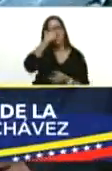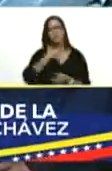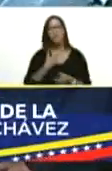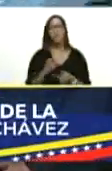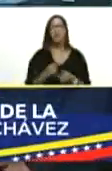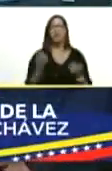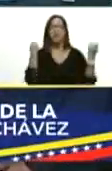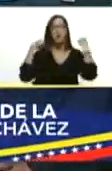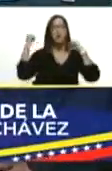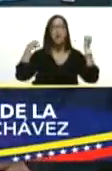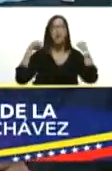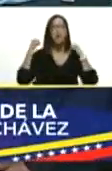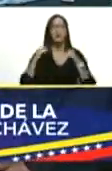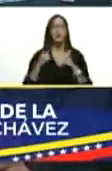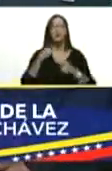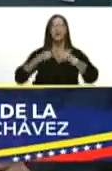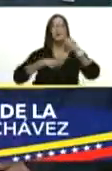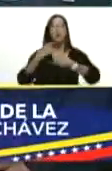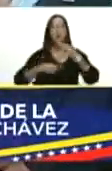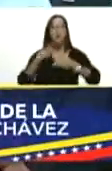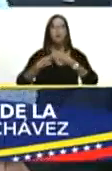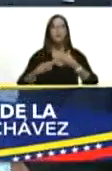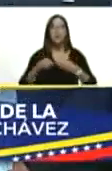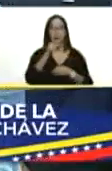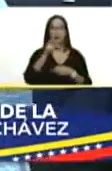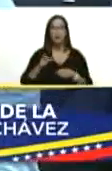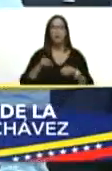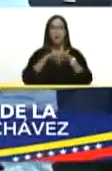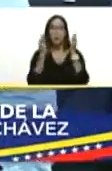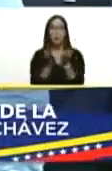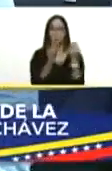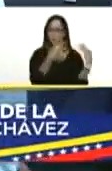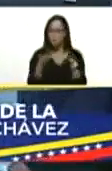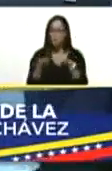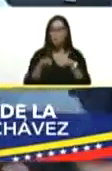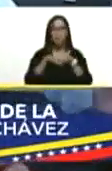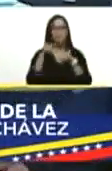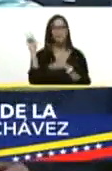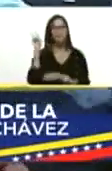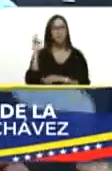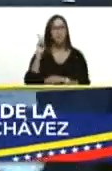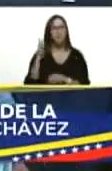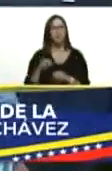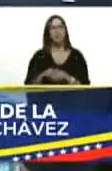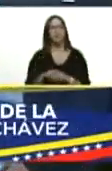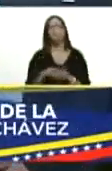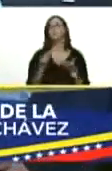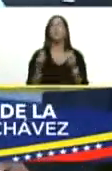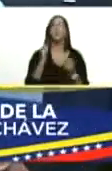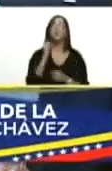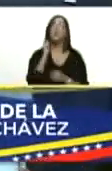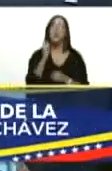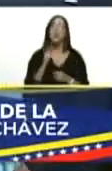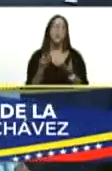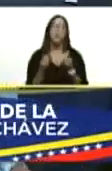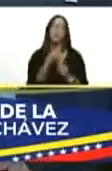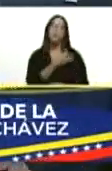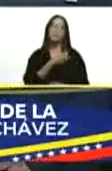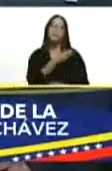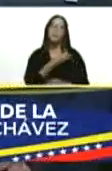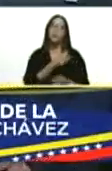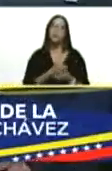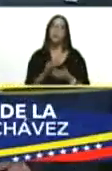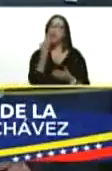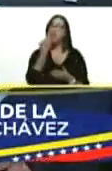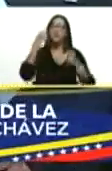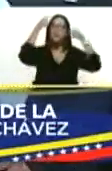rebeldes, de los revolucionarios de este mundo están puestos en Venezuela. Son muchas tareas, muchas misiones, y